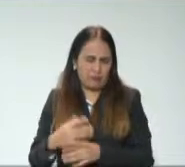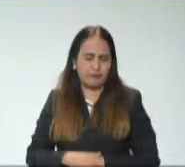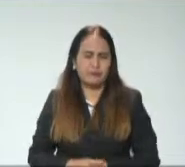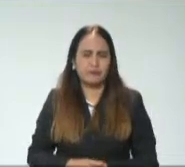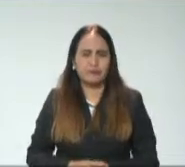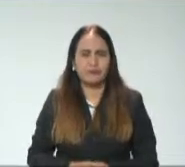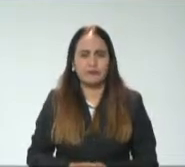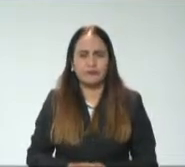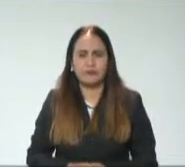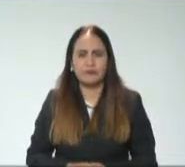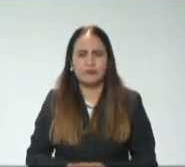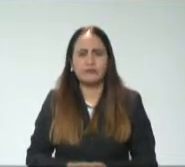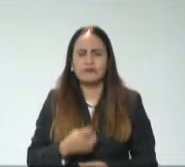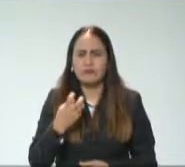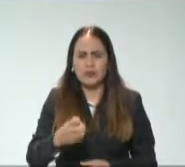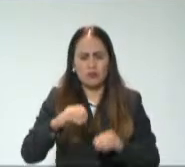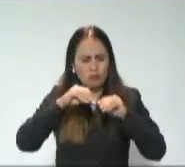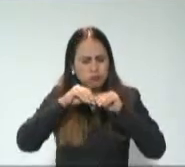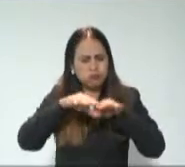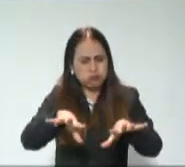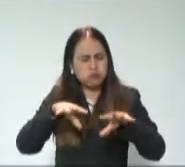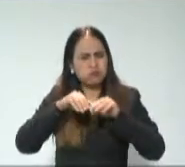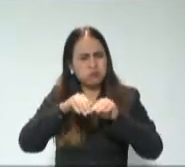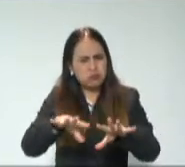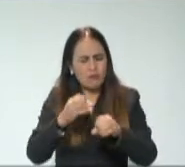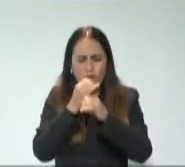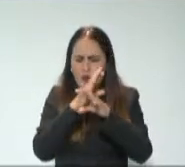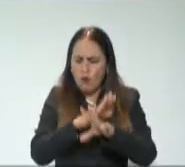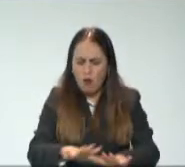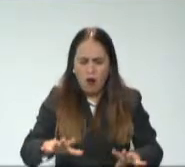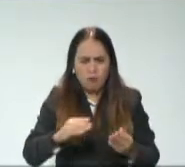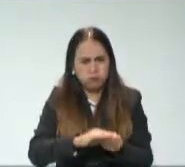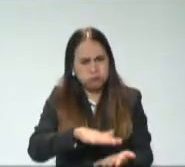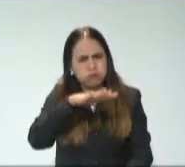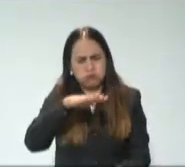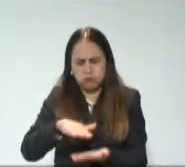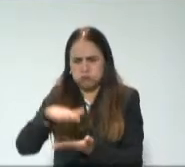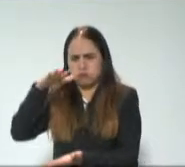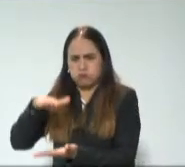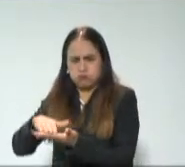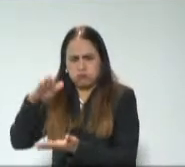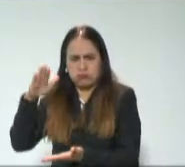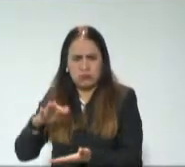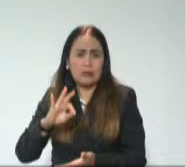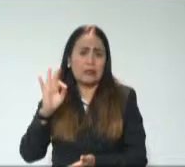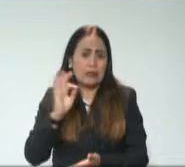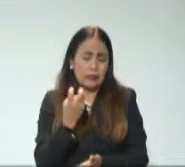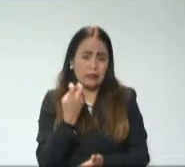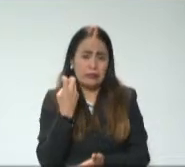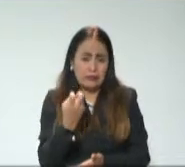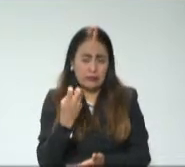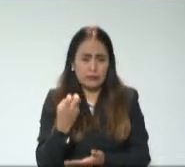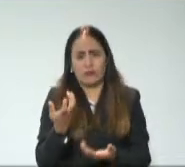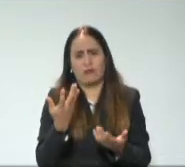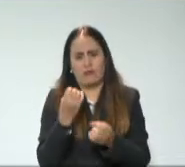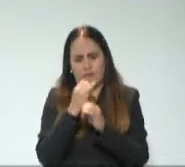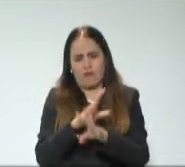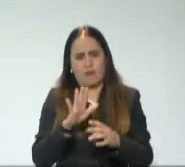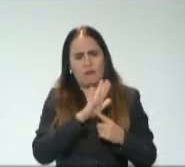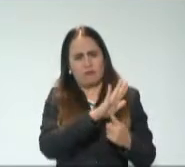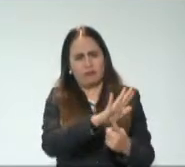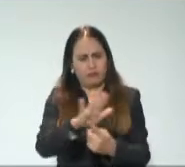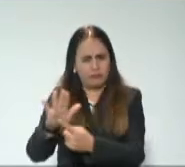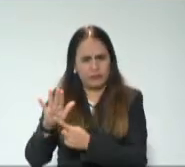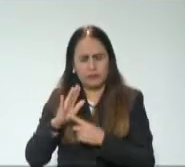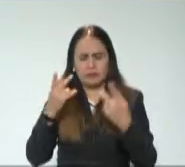este pues están generando información y que de alguna otra forma están haciendo accesibles a a